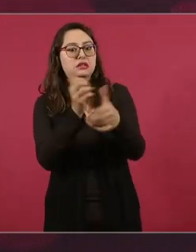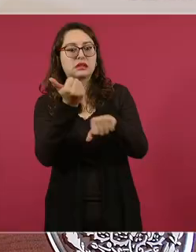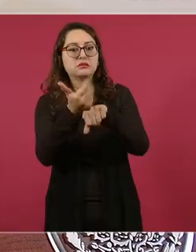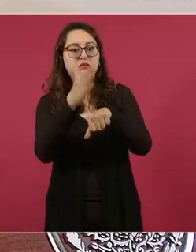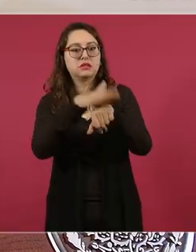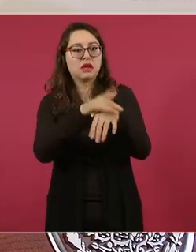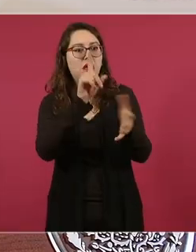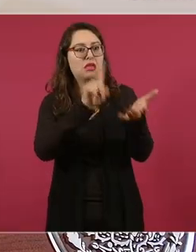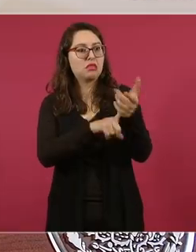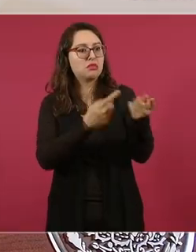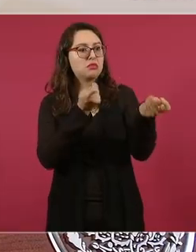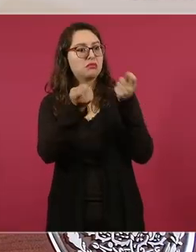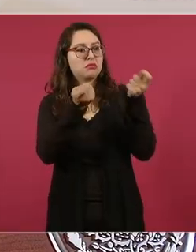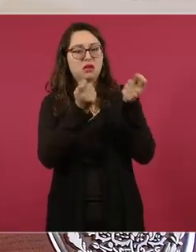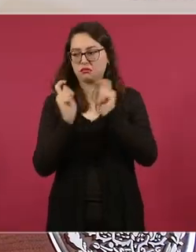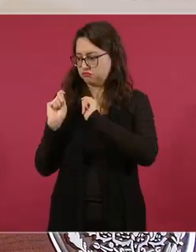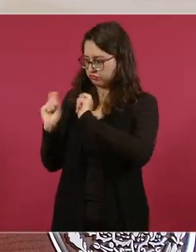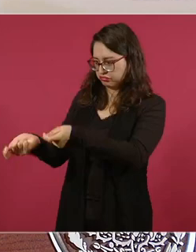para todo.